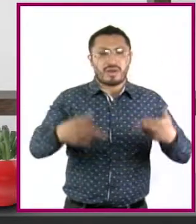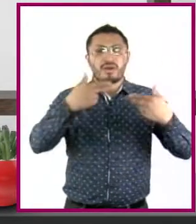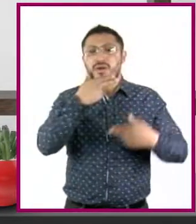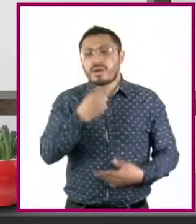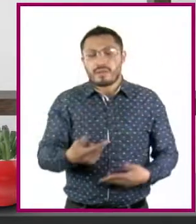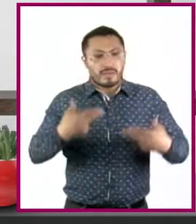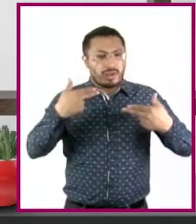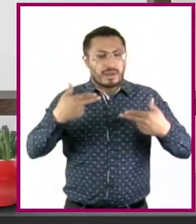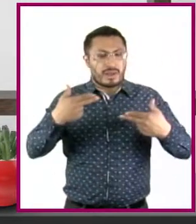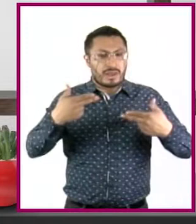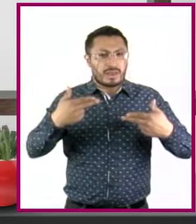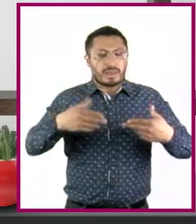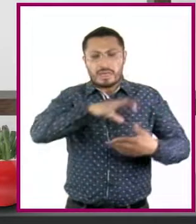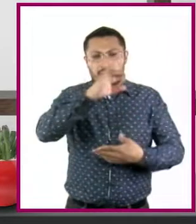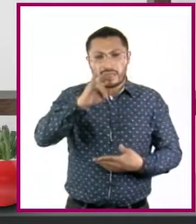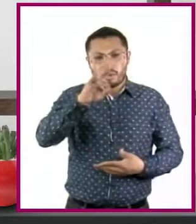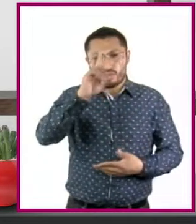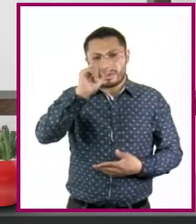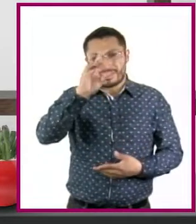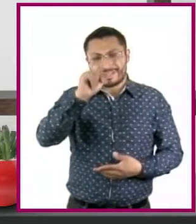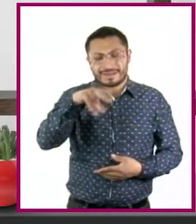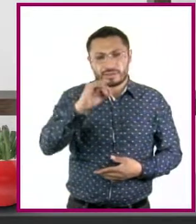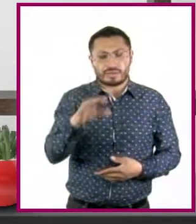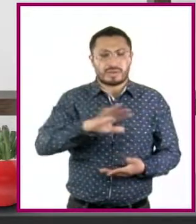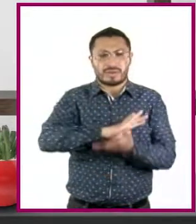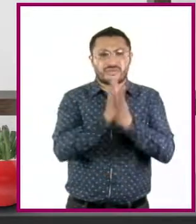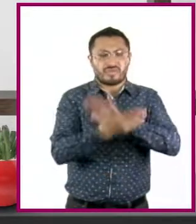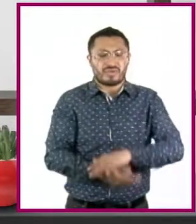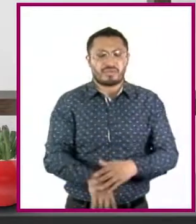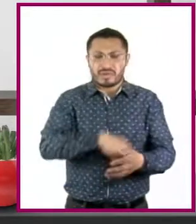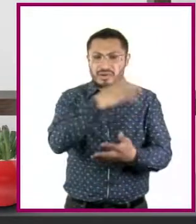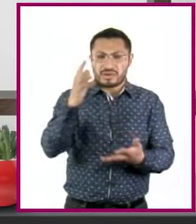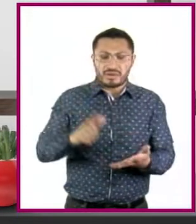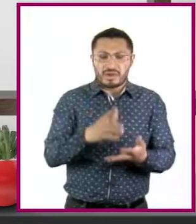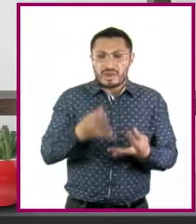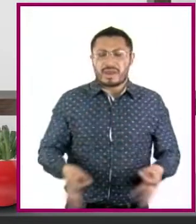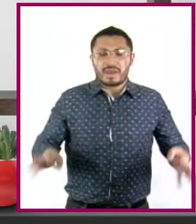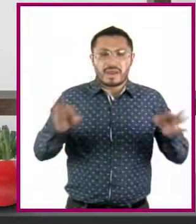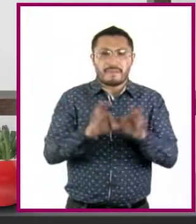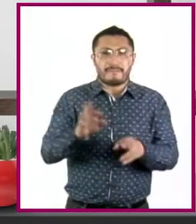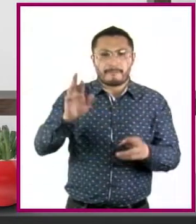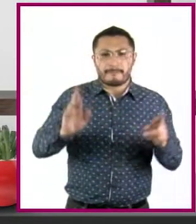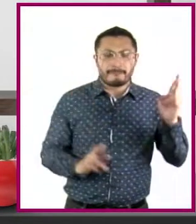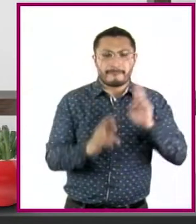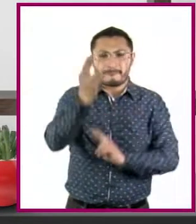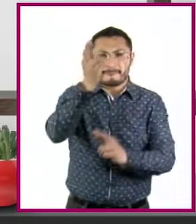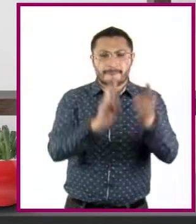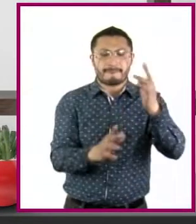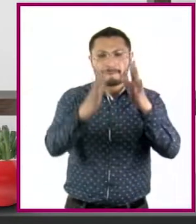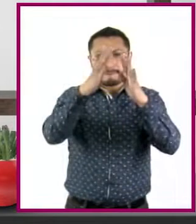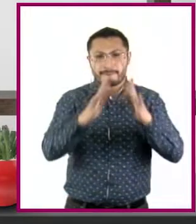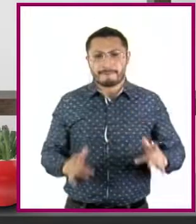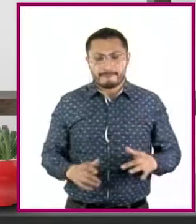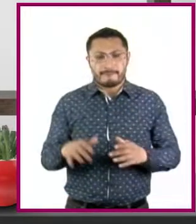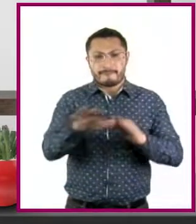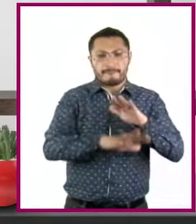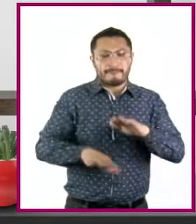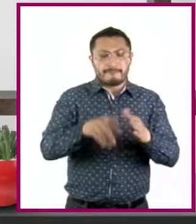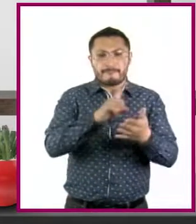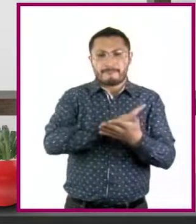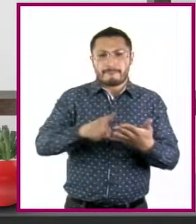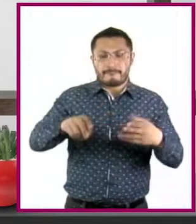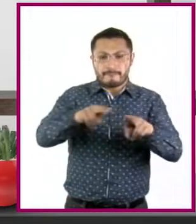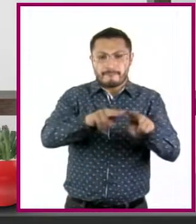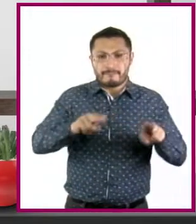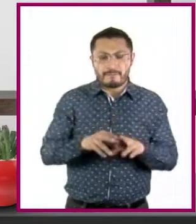Ciudadano, convirtiéndose en un legado de la Revolución Francesa que tiene un valor universal y es la base de la Declaración de las Naciones Unidas,